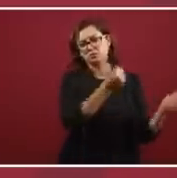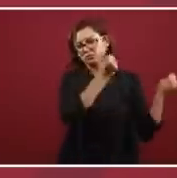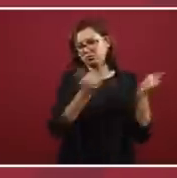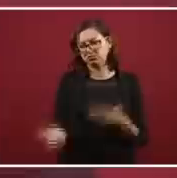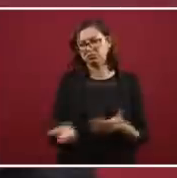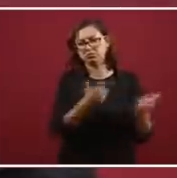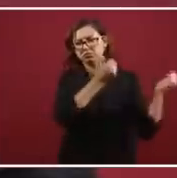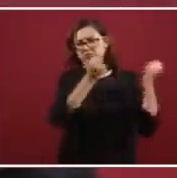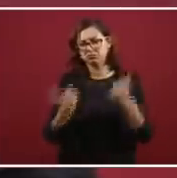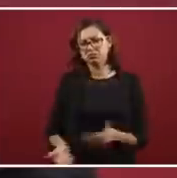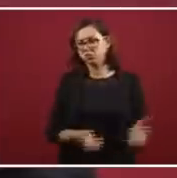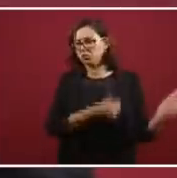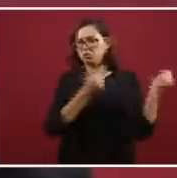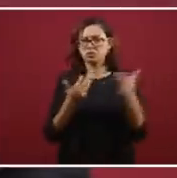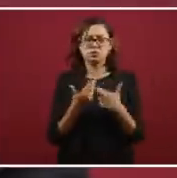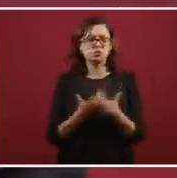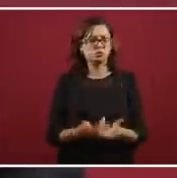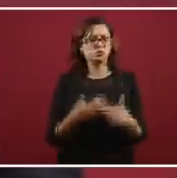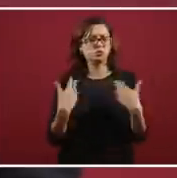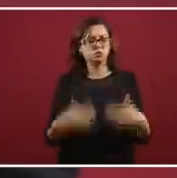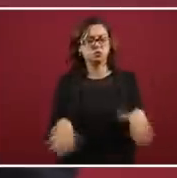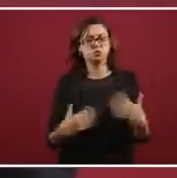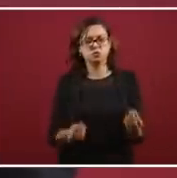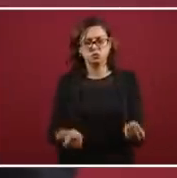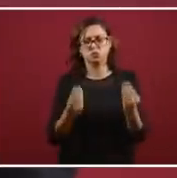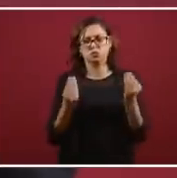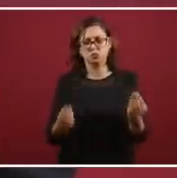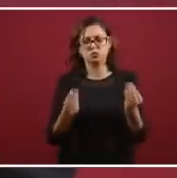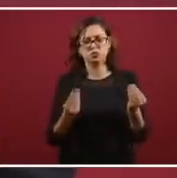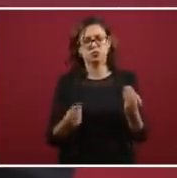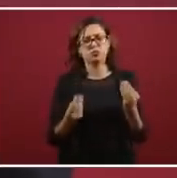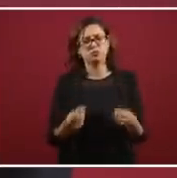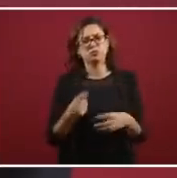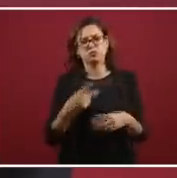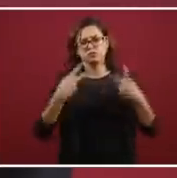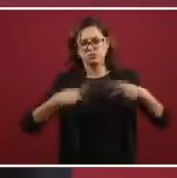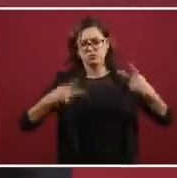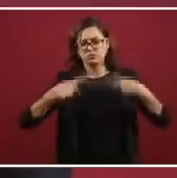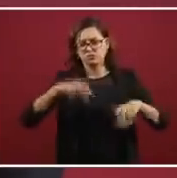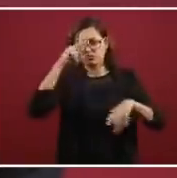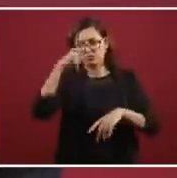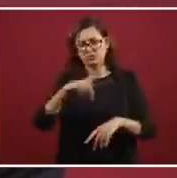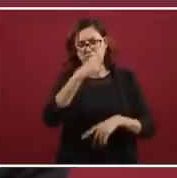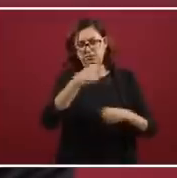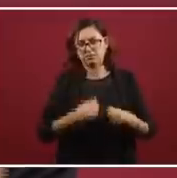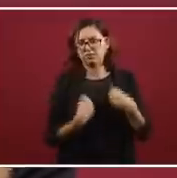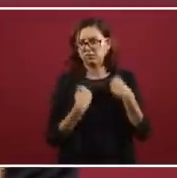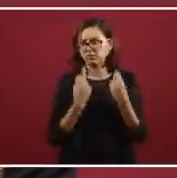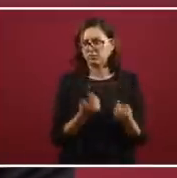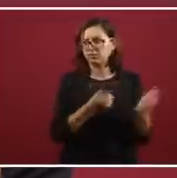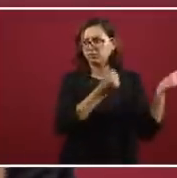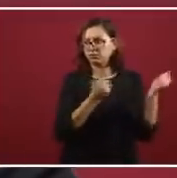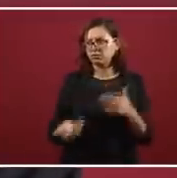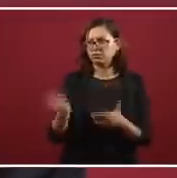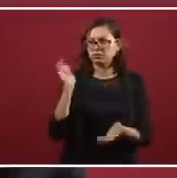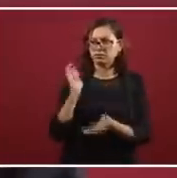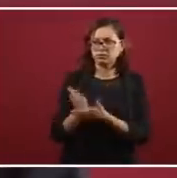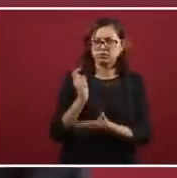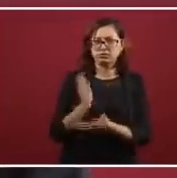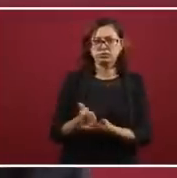está llegando de nuestros paisanos para sus familiares. Todo esto